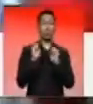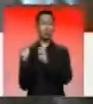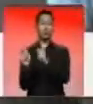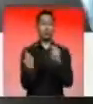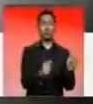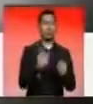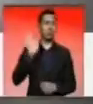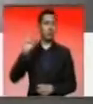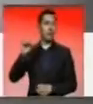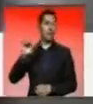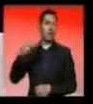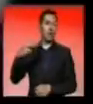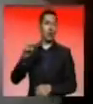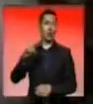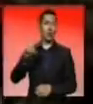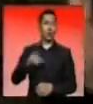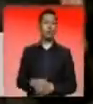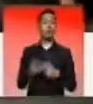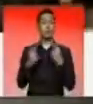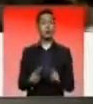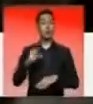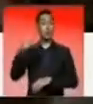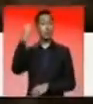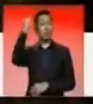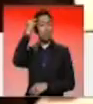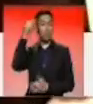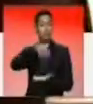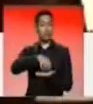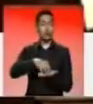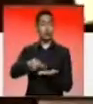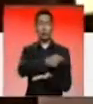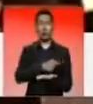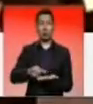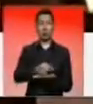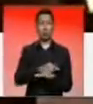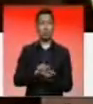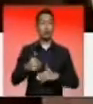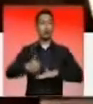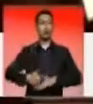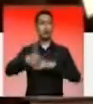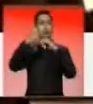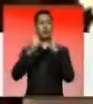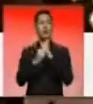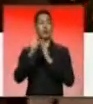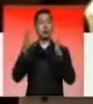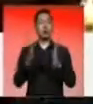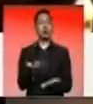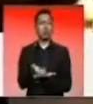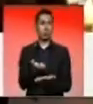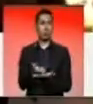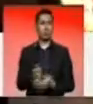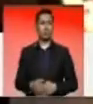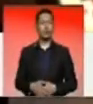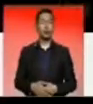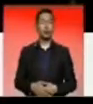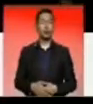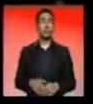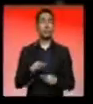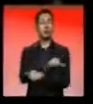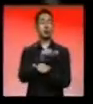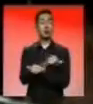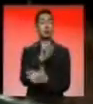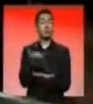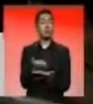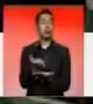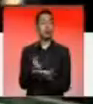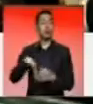Yamil Maguad. Luego se desempeñó como gobernador de la provincia del Guayas y superministro de Economía durante esta gestión. Fue asesor económico y